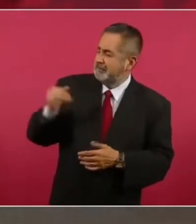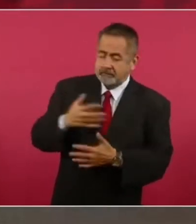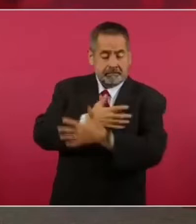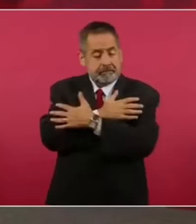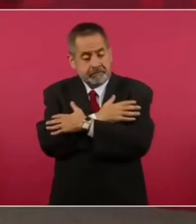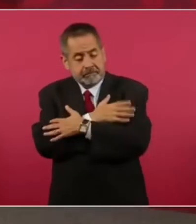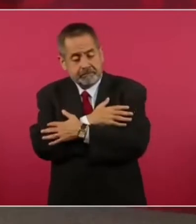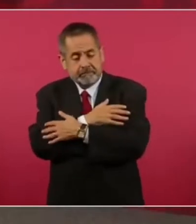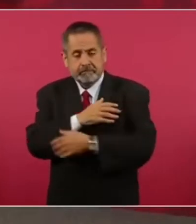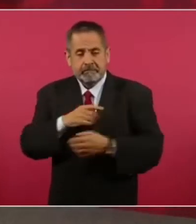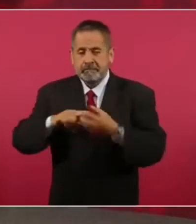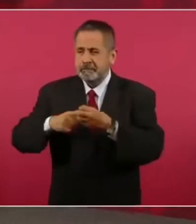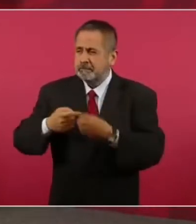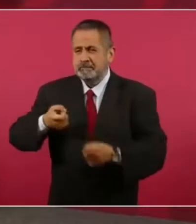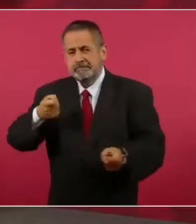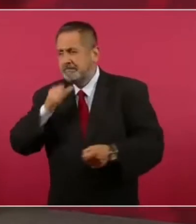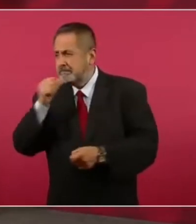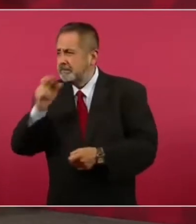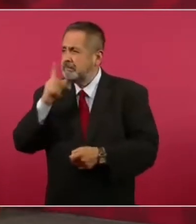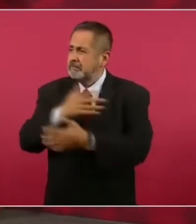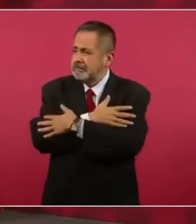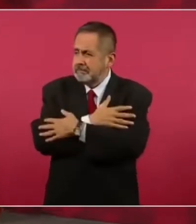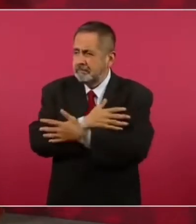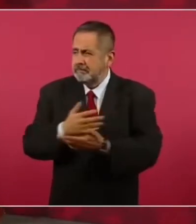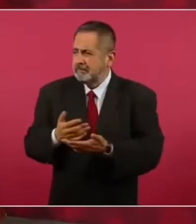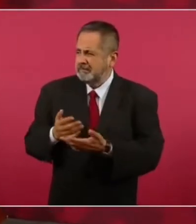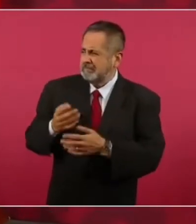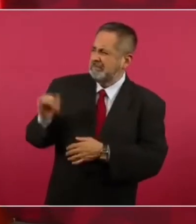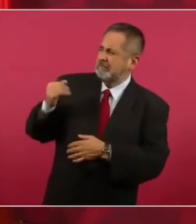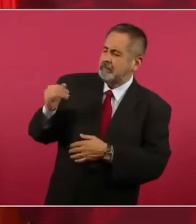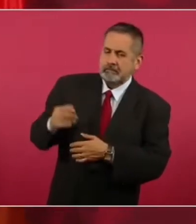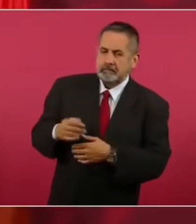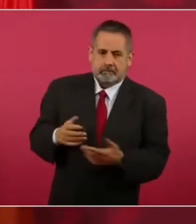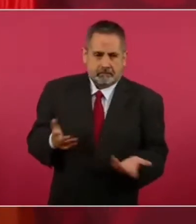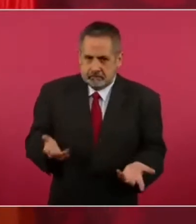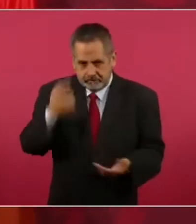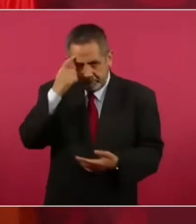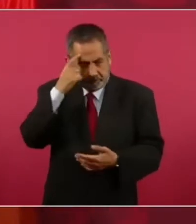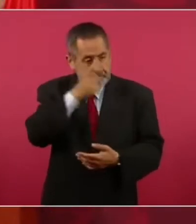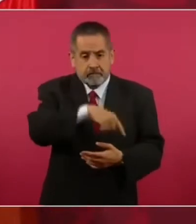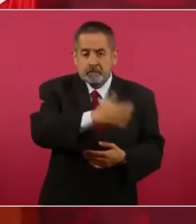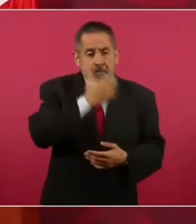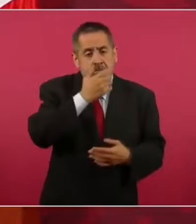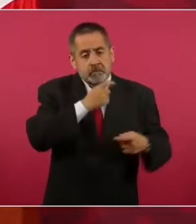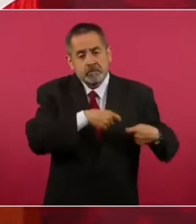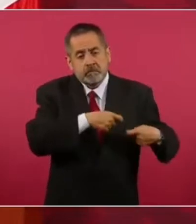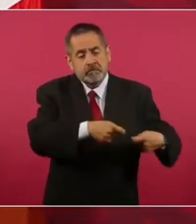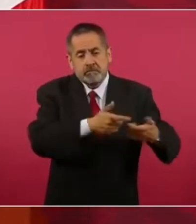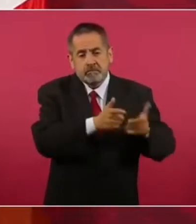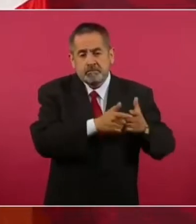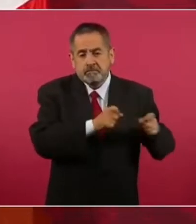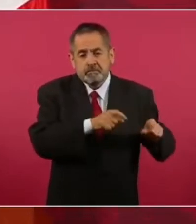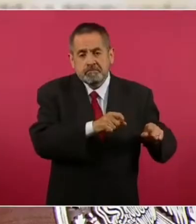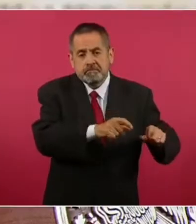balazos. Y ahí coinciden plenamente este conservadurismo